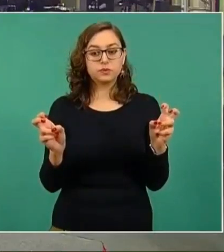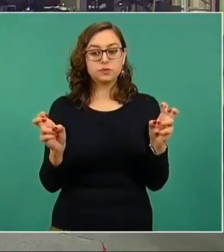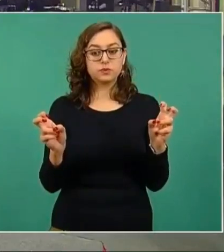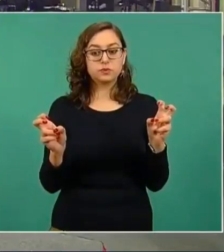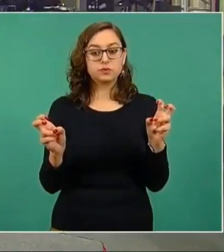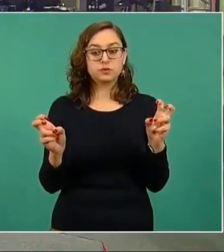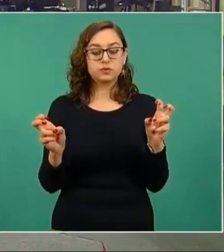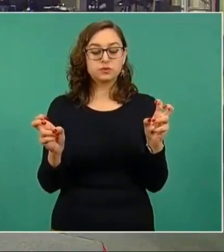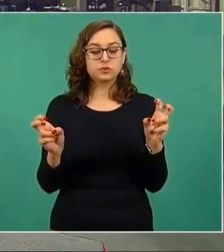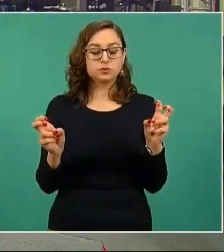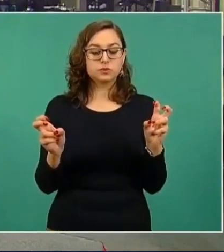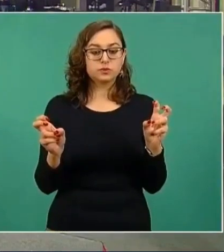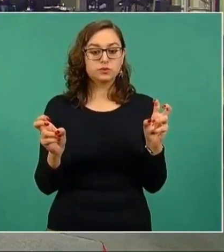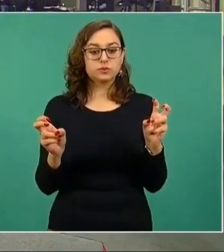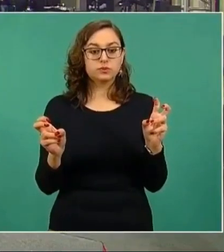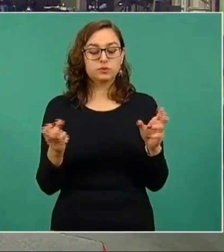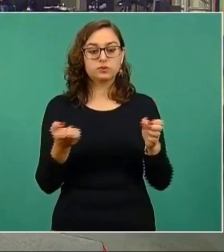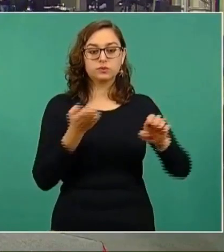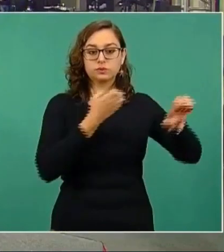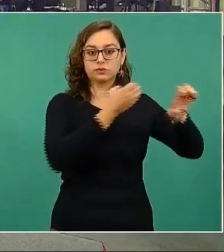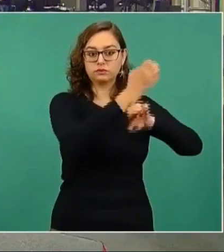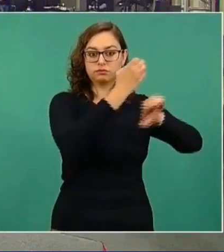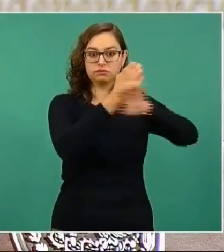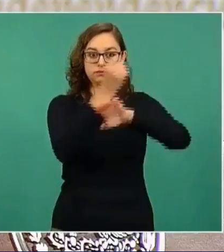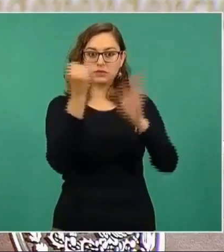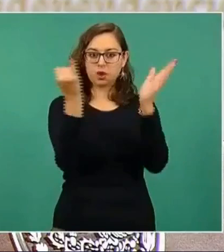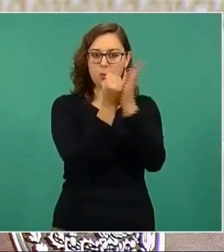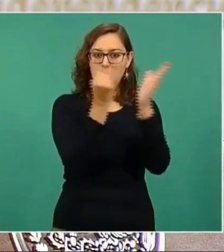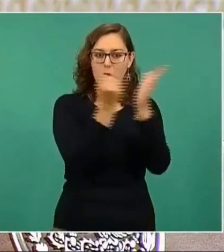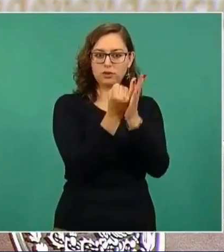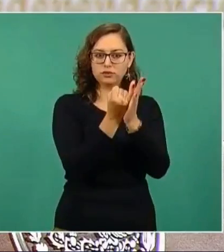lo que aportan cada estado.